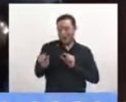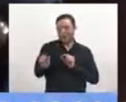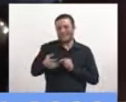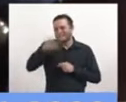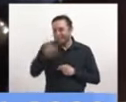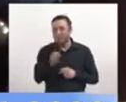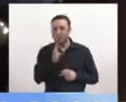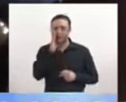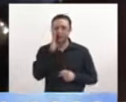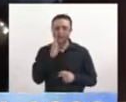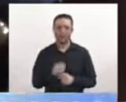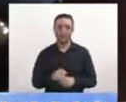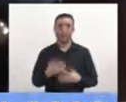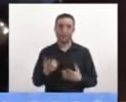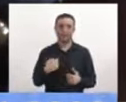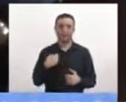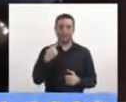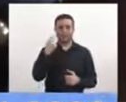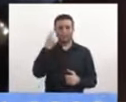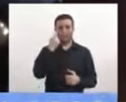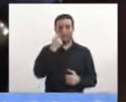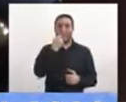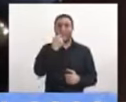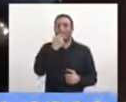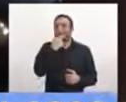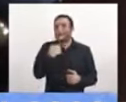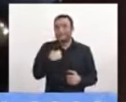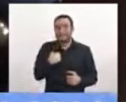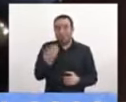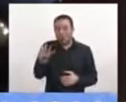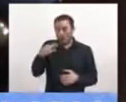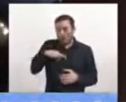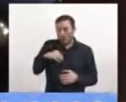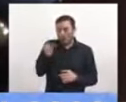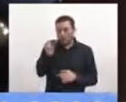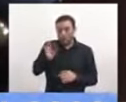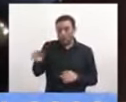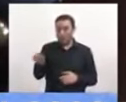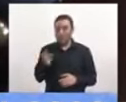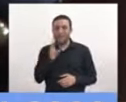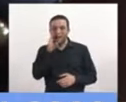una parte en negro, ¿qué puede tener de su patrimonio? ¿10%? ¿20%?